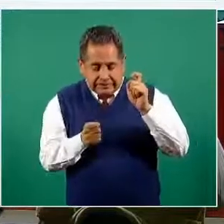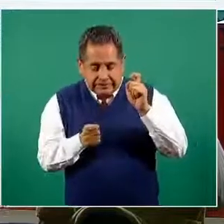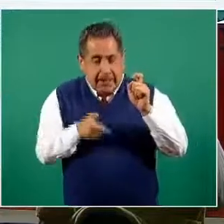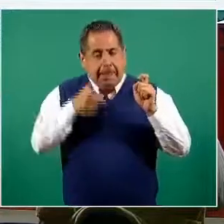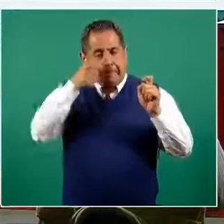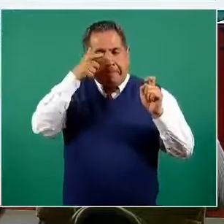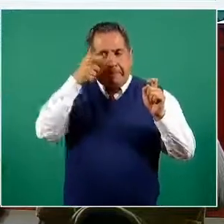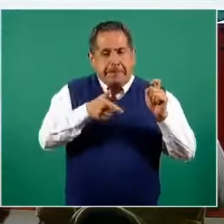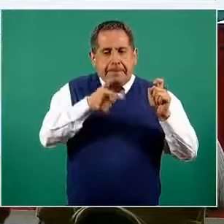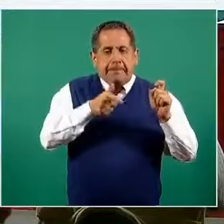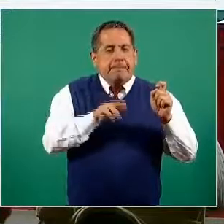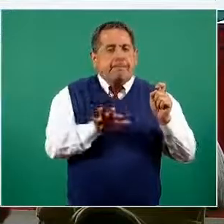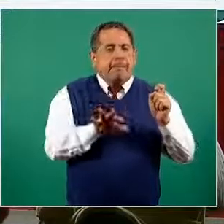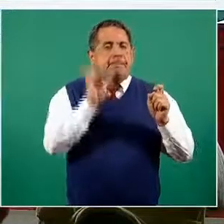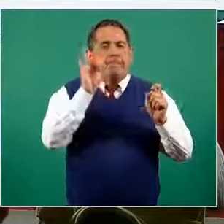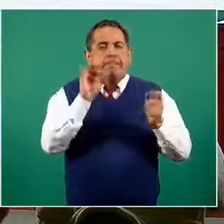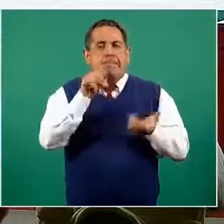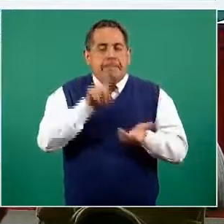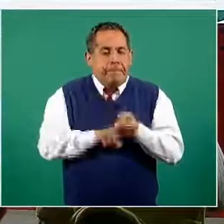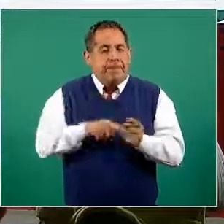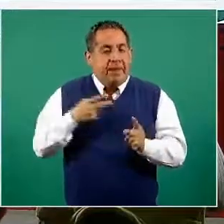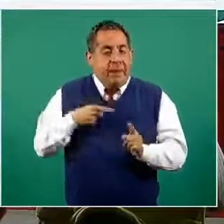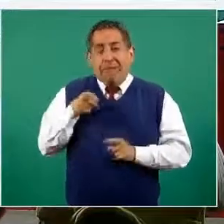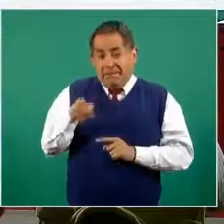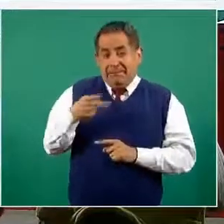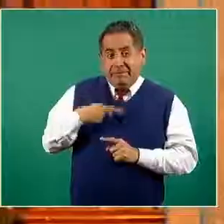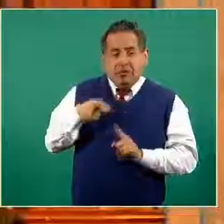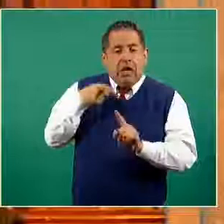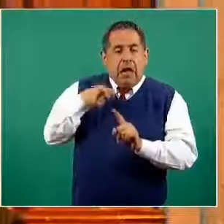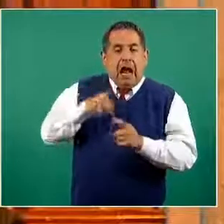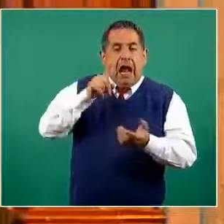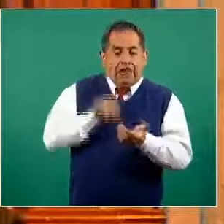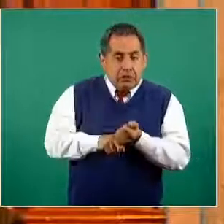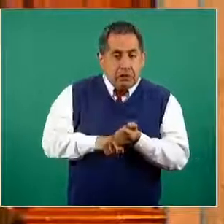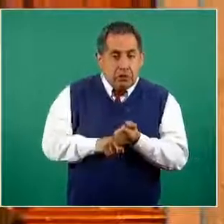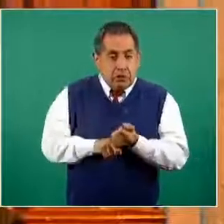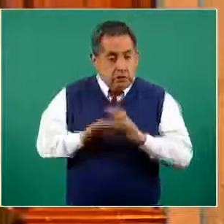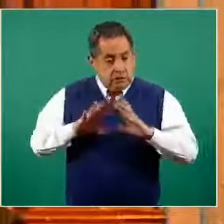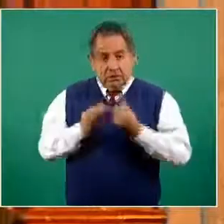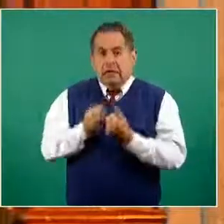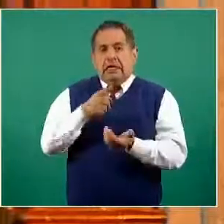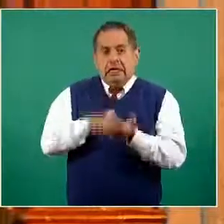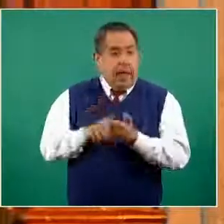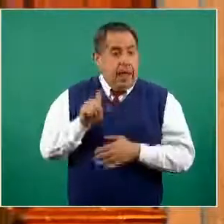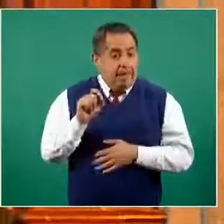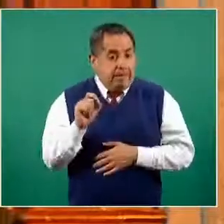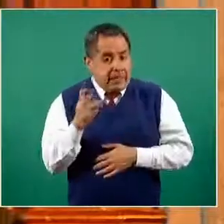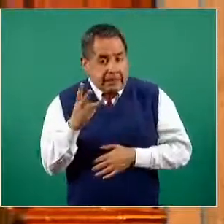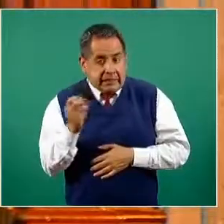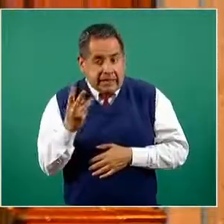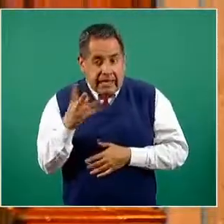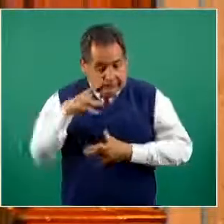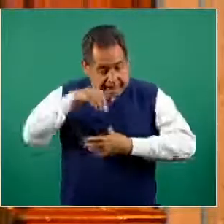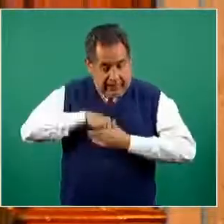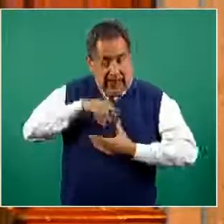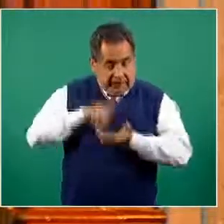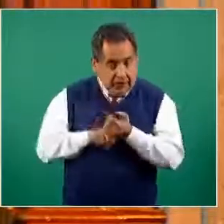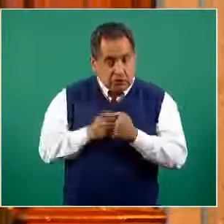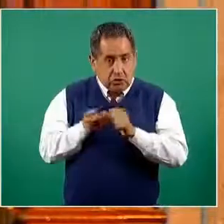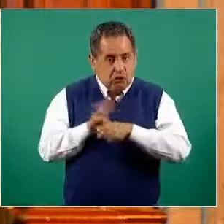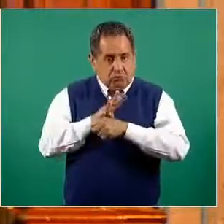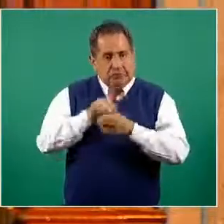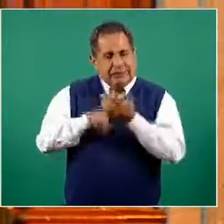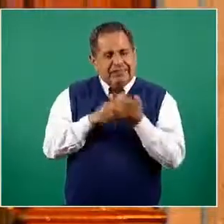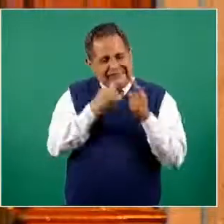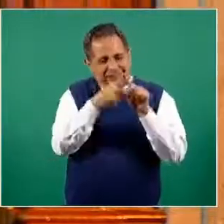detectamos que esta persona tenía las 23 variantes del genoma de